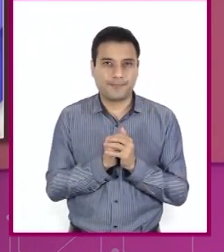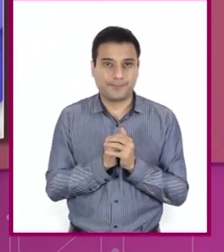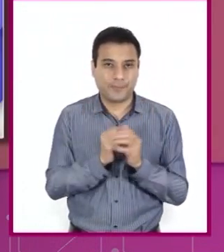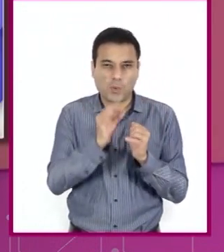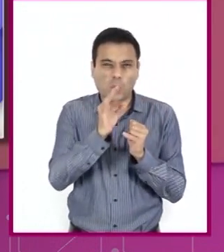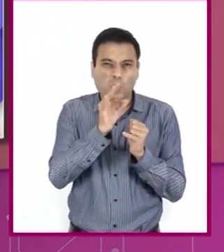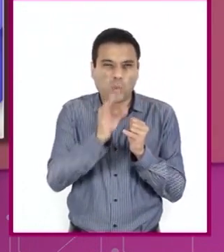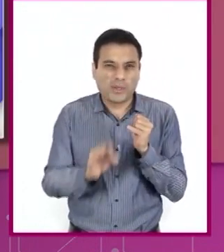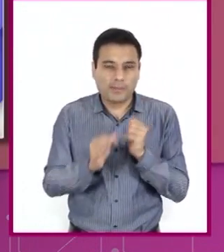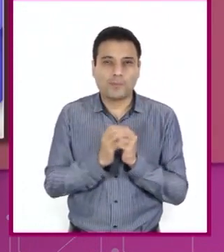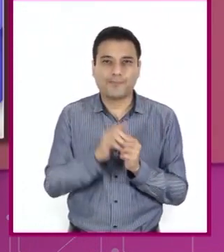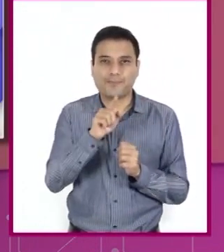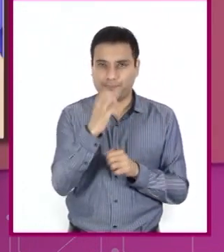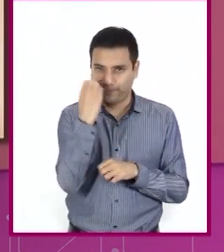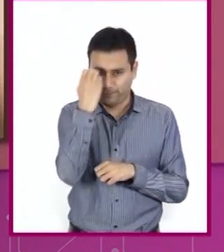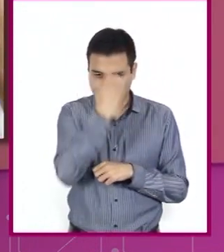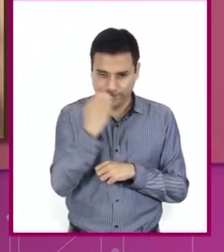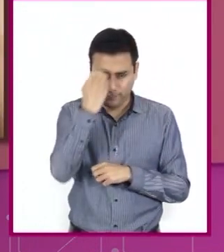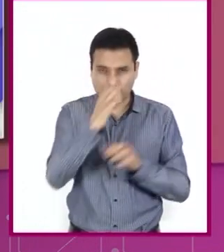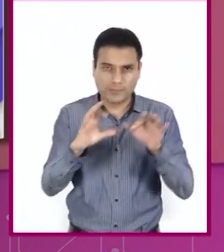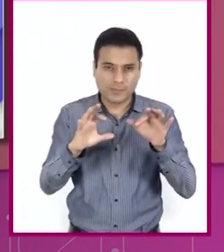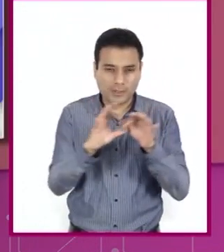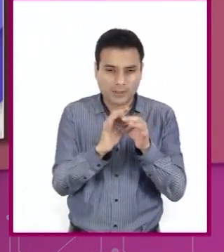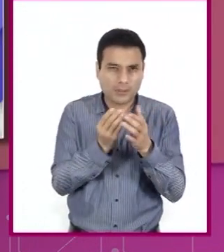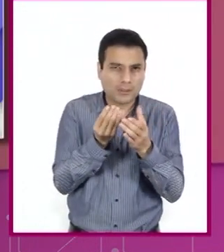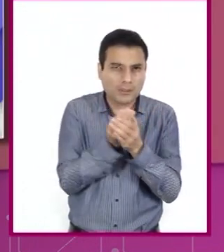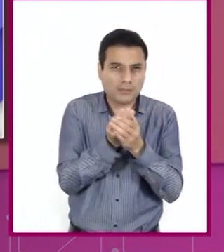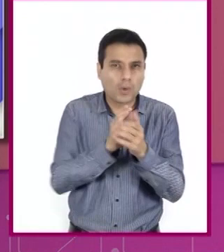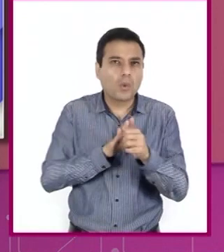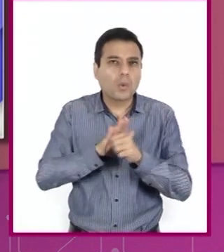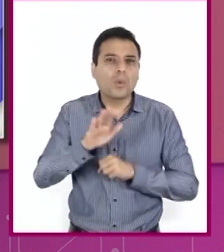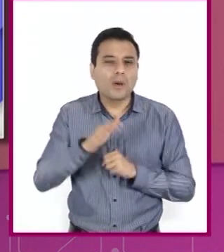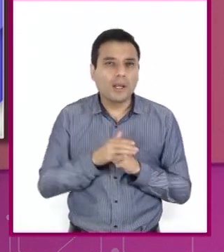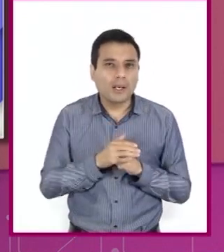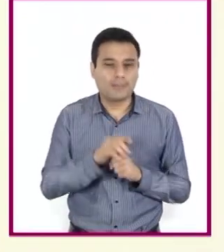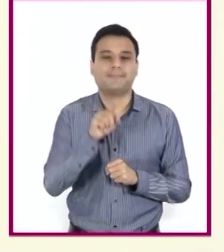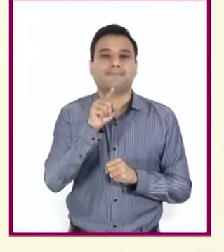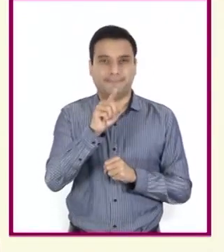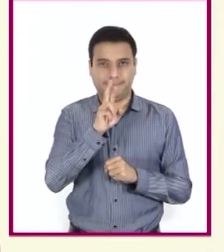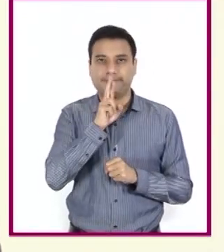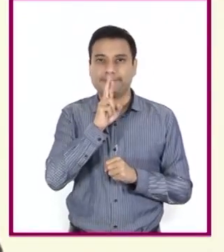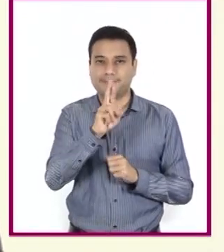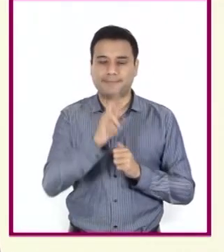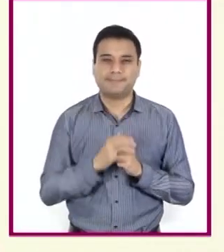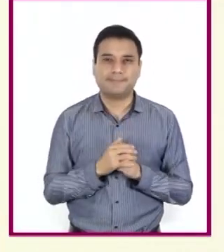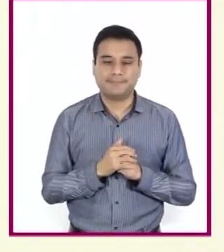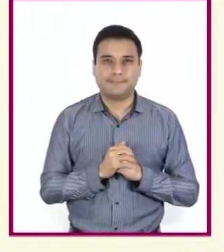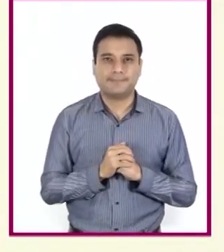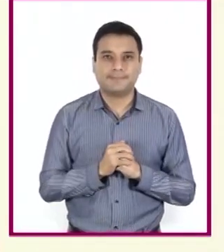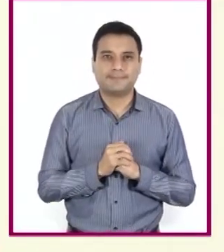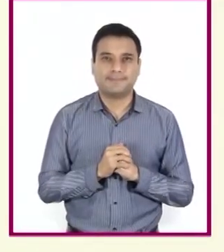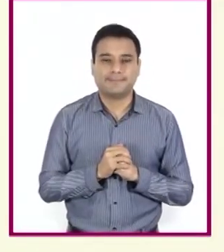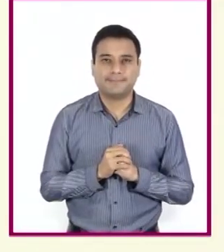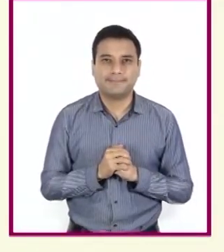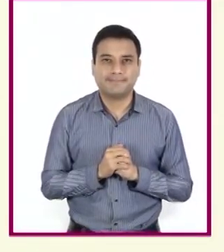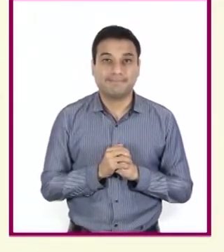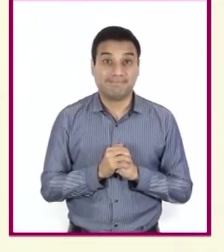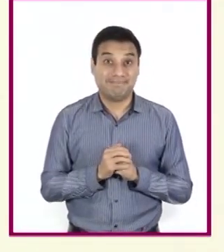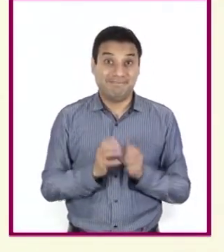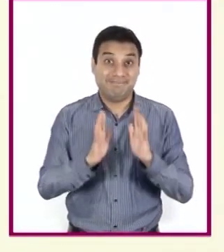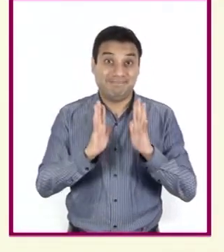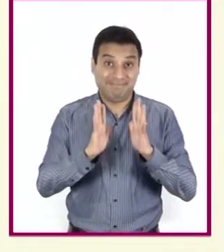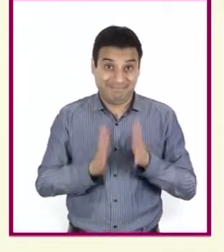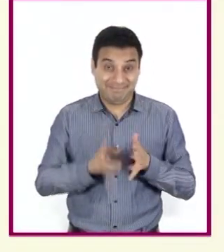Finalmente, identifiquen el tipo de enlace de acuerdo con los valores de referencia presentados. Como ya